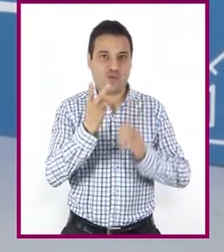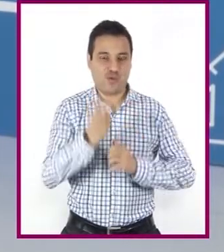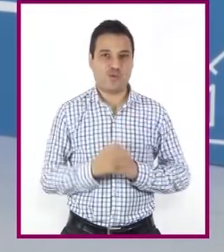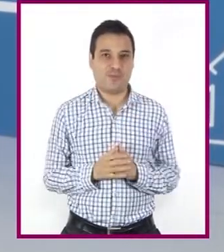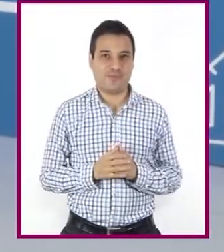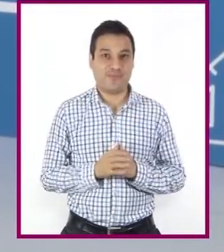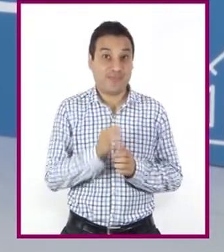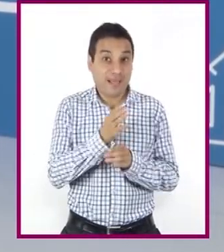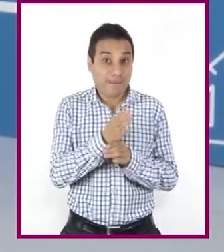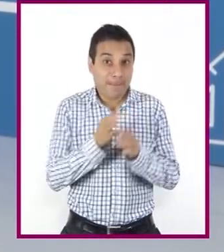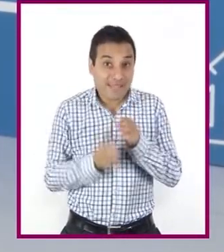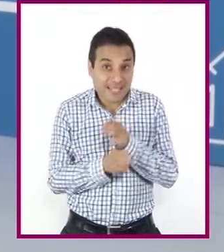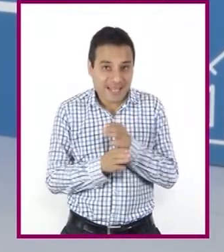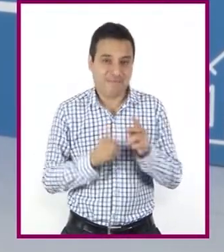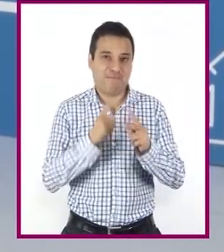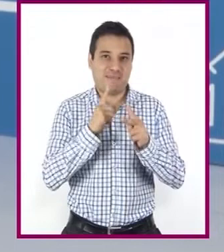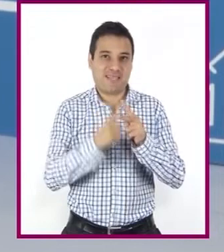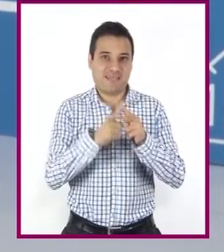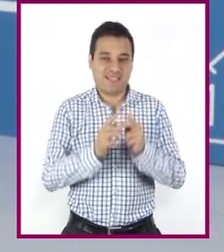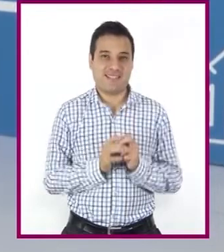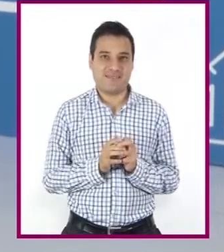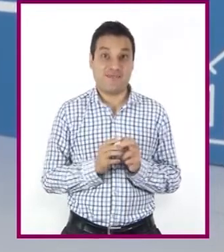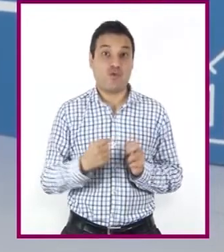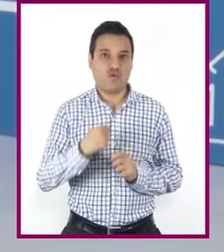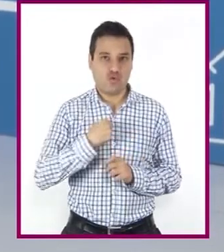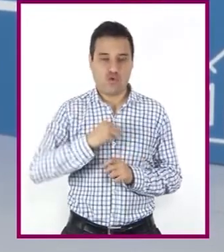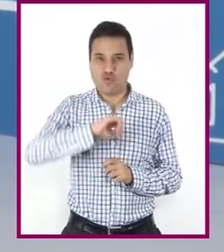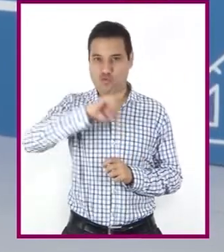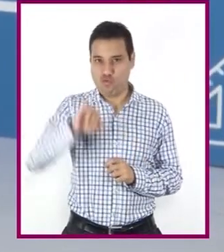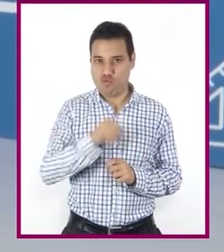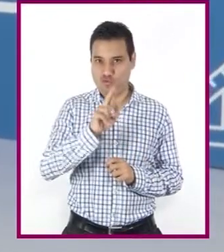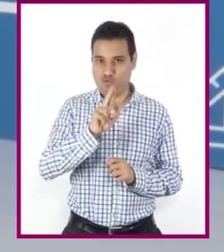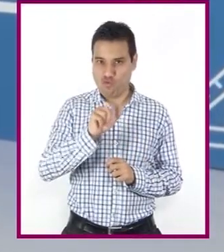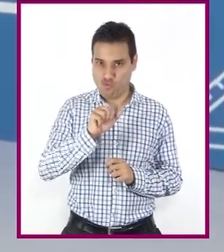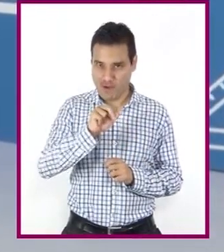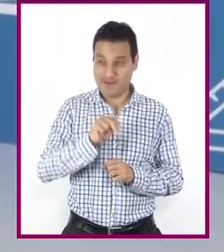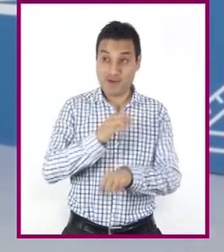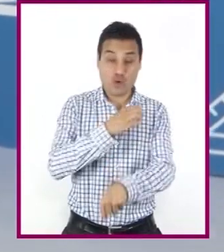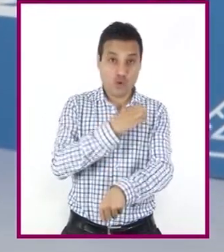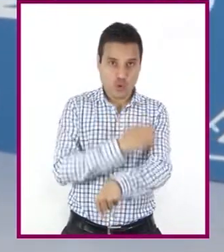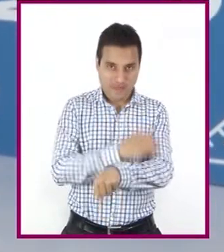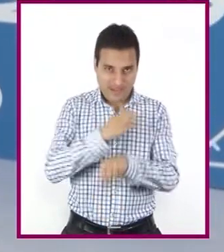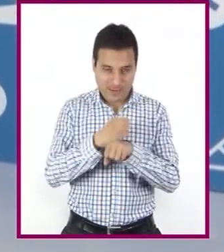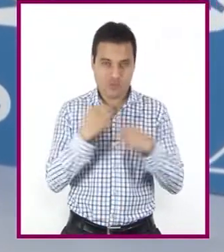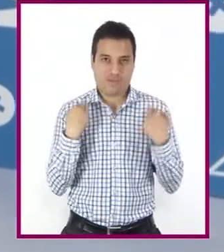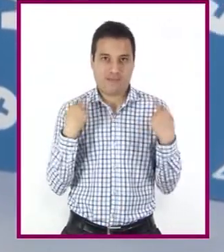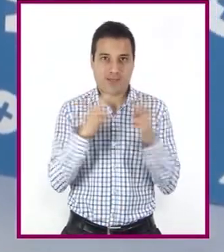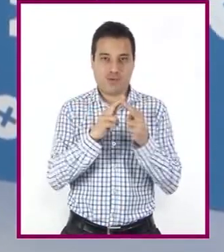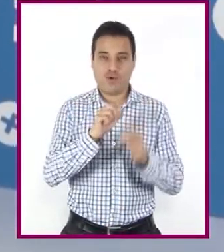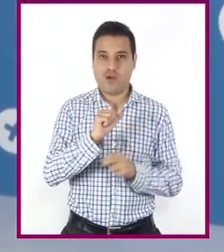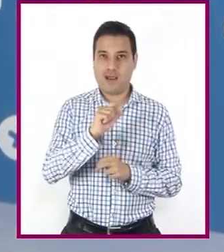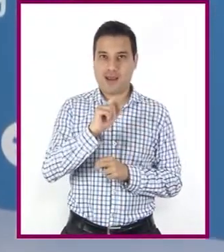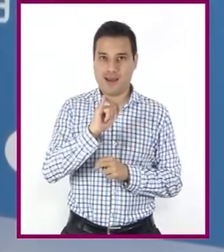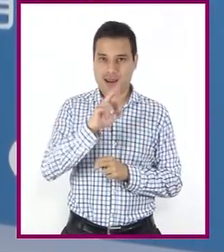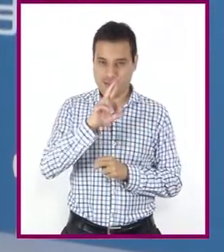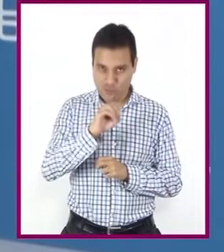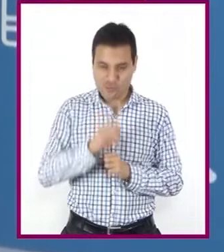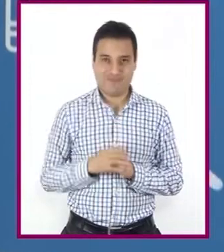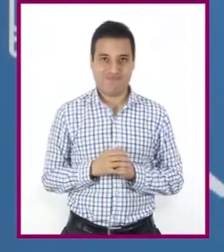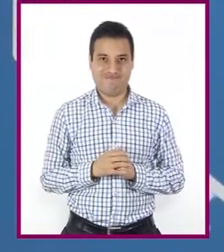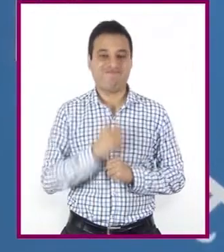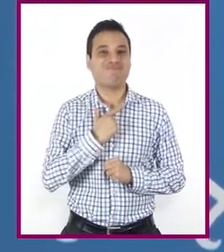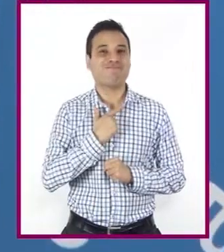la asignatura de Matemáticas. Mi nombre es Juan Carlos Martínez Cortés y mi compañero es el profesor Alejandro Sandoval. Es un